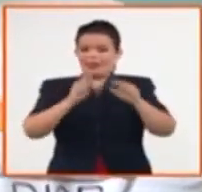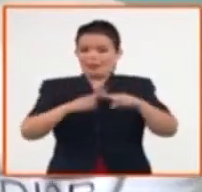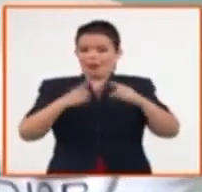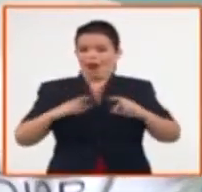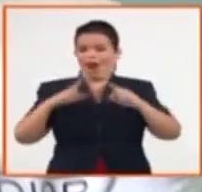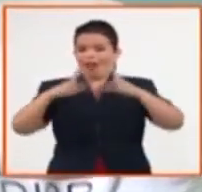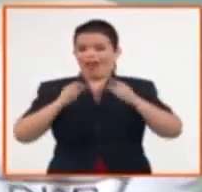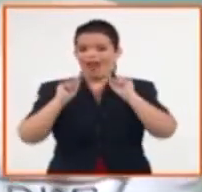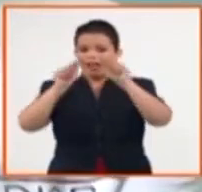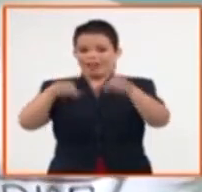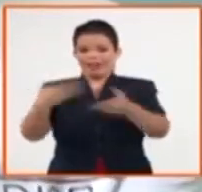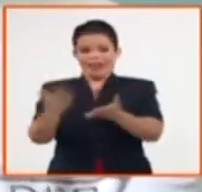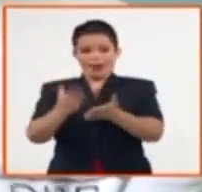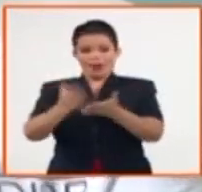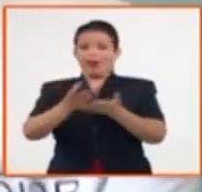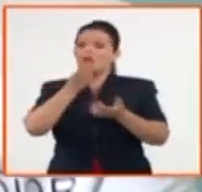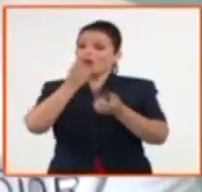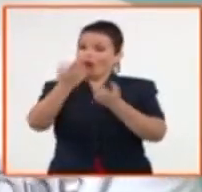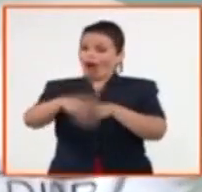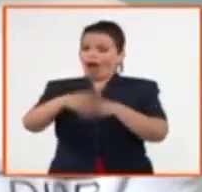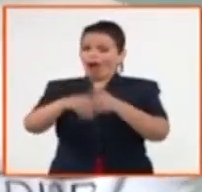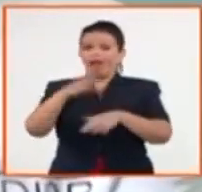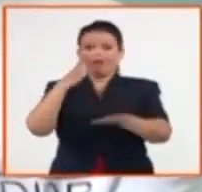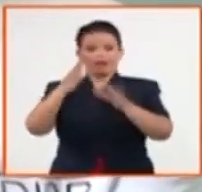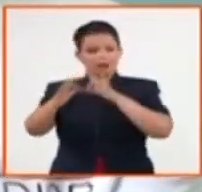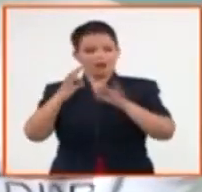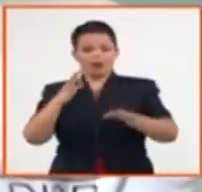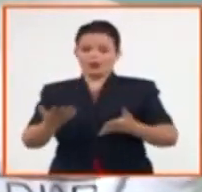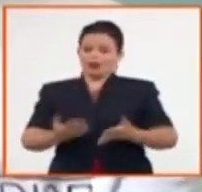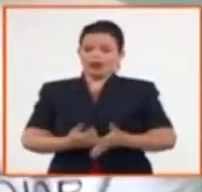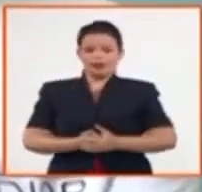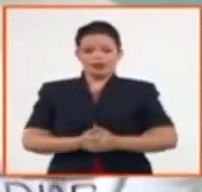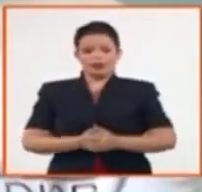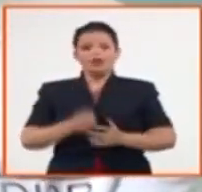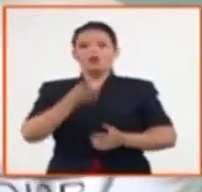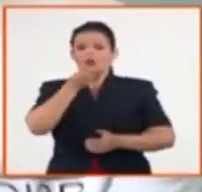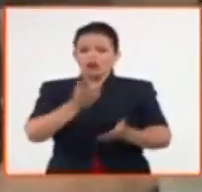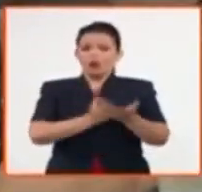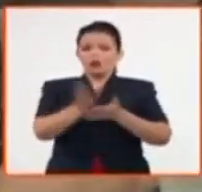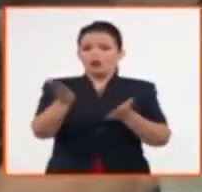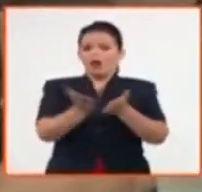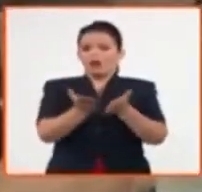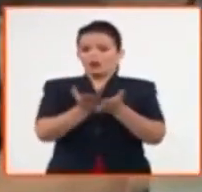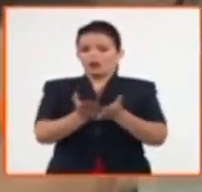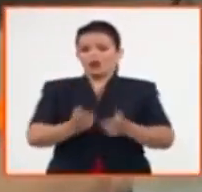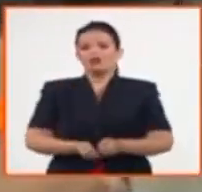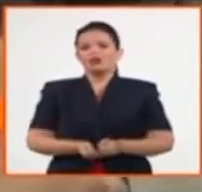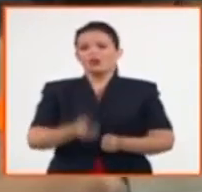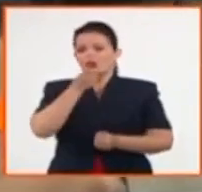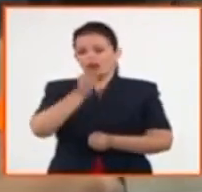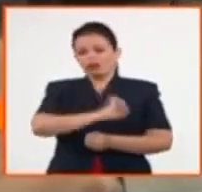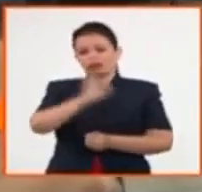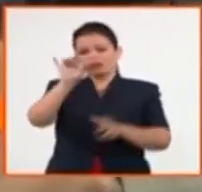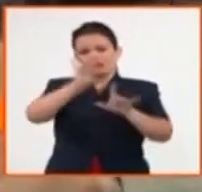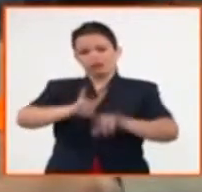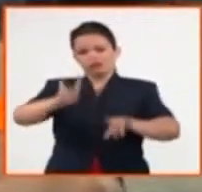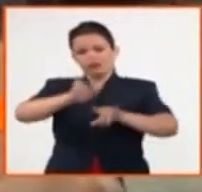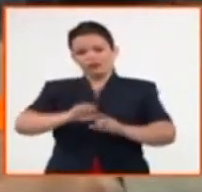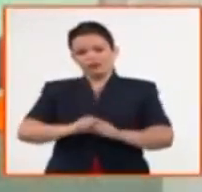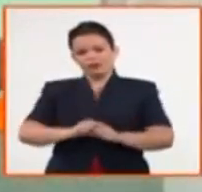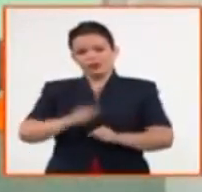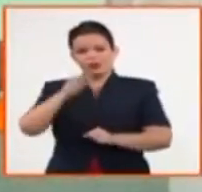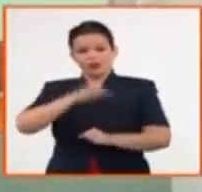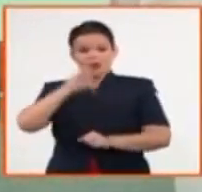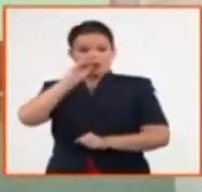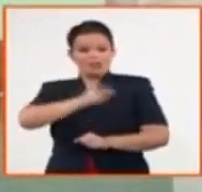más seguridad para poder seguir estudiando y coger una buena carrera. Me siento bien por vacunarme y me siento más